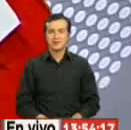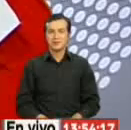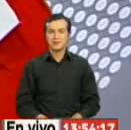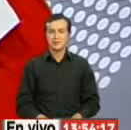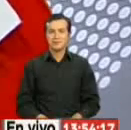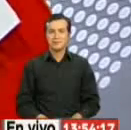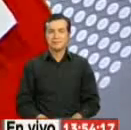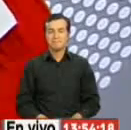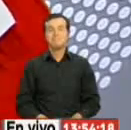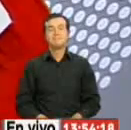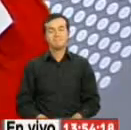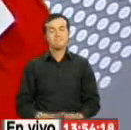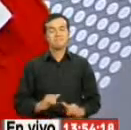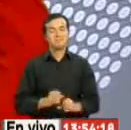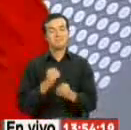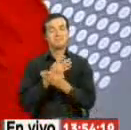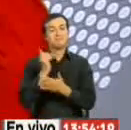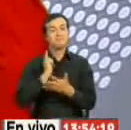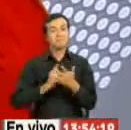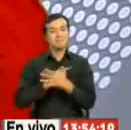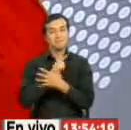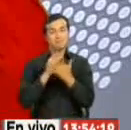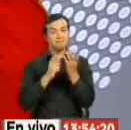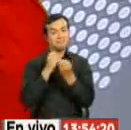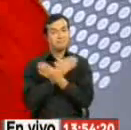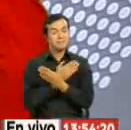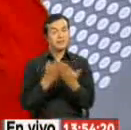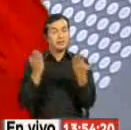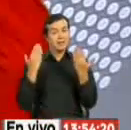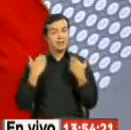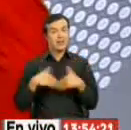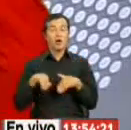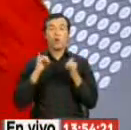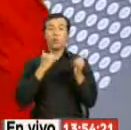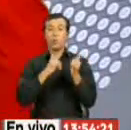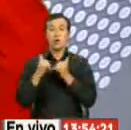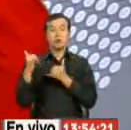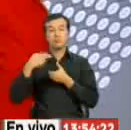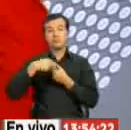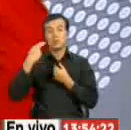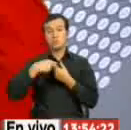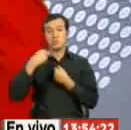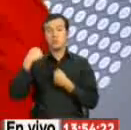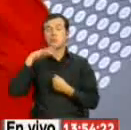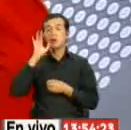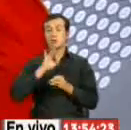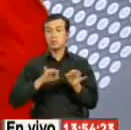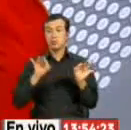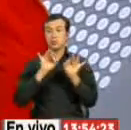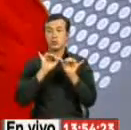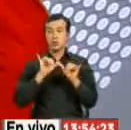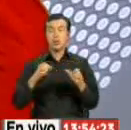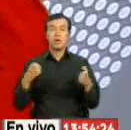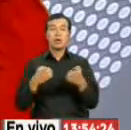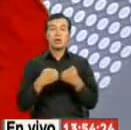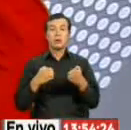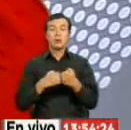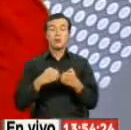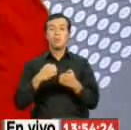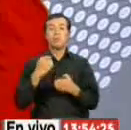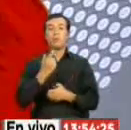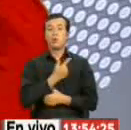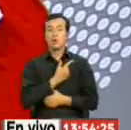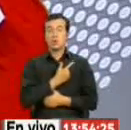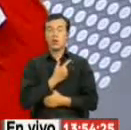y vamos a continuar con más detalles y más información justamente de jugadores que se van pero sobre todo que se quedan en el equipo algo se ha